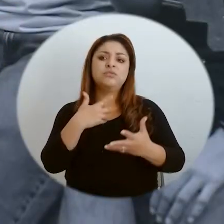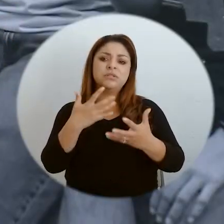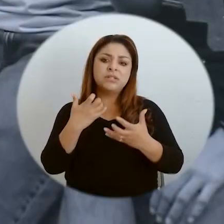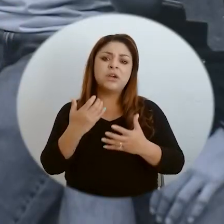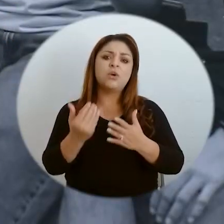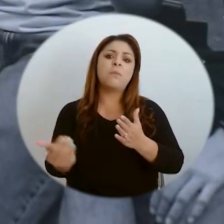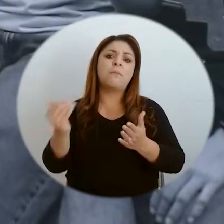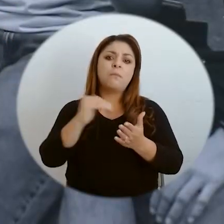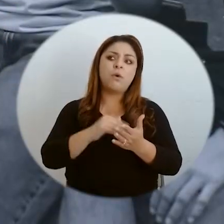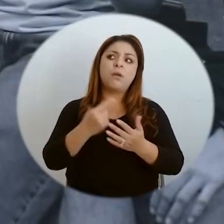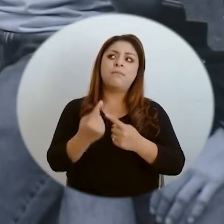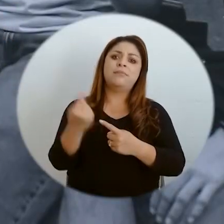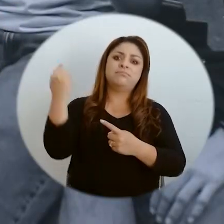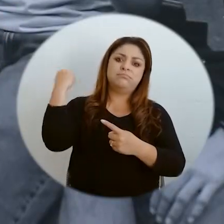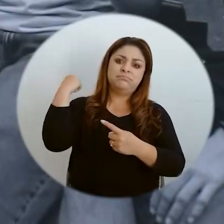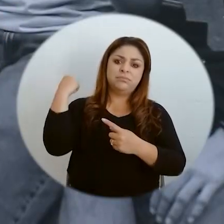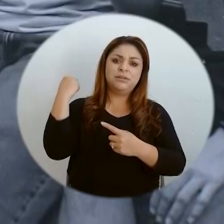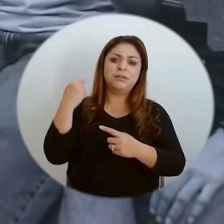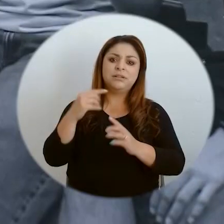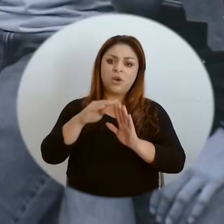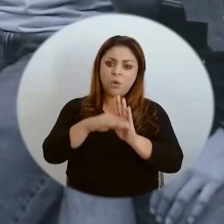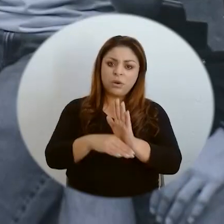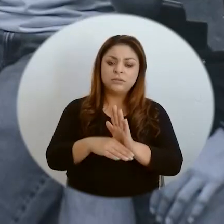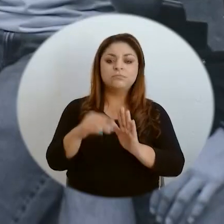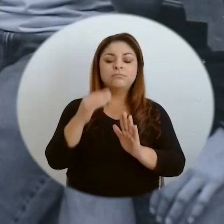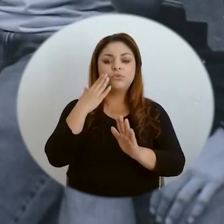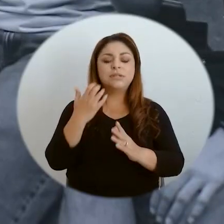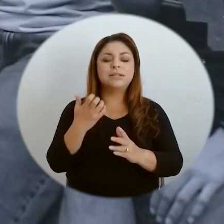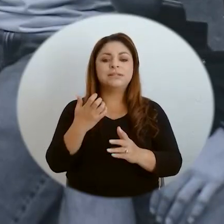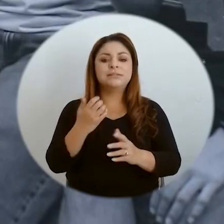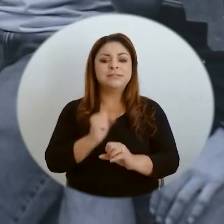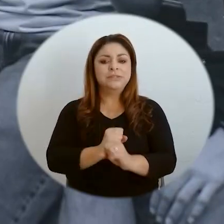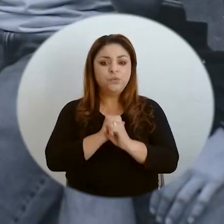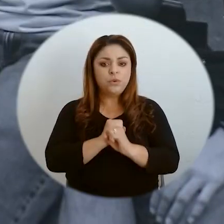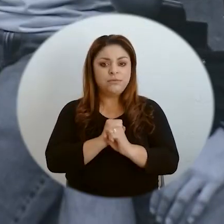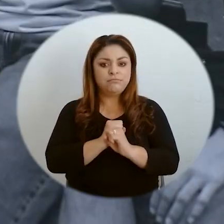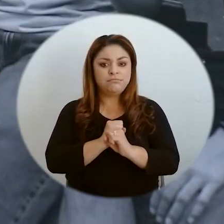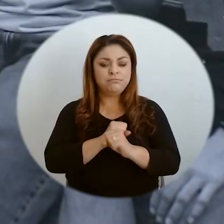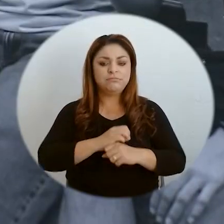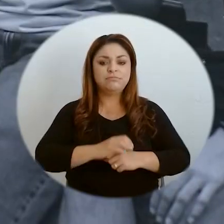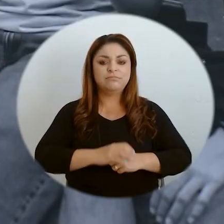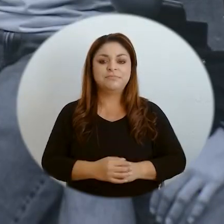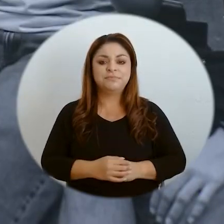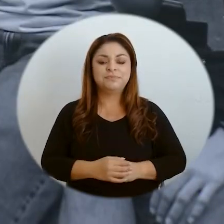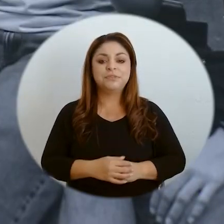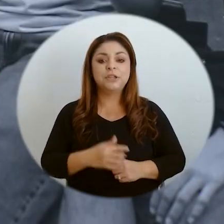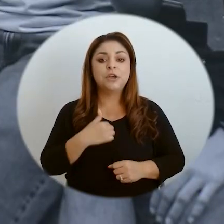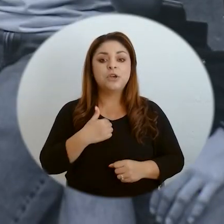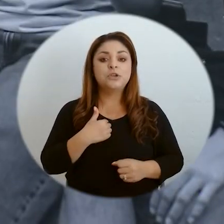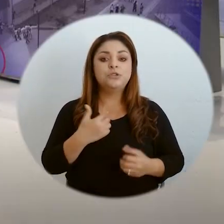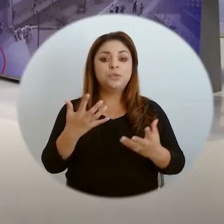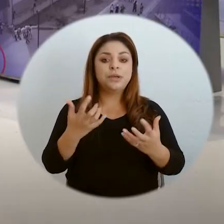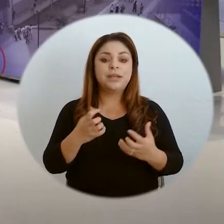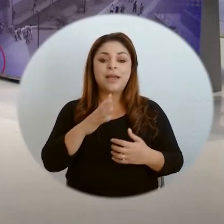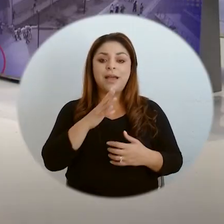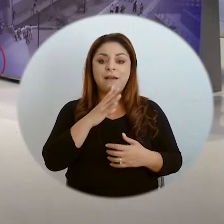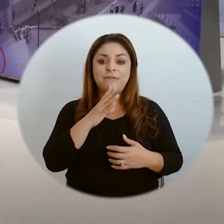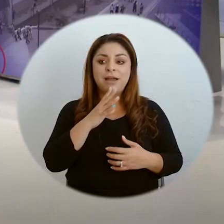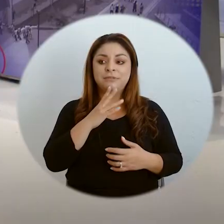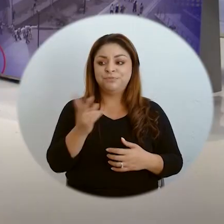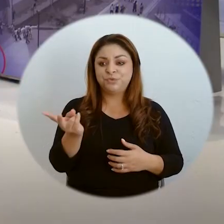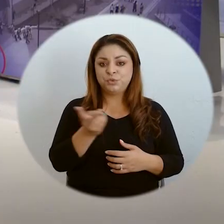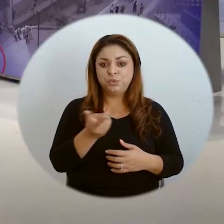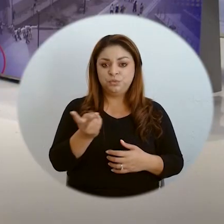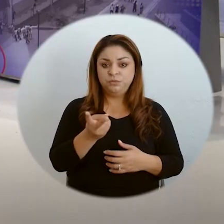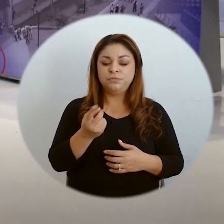quiere volver a ese sentido del orden porque le significa seguridad. Yo quería referirme un poco a lo que tanto